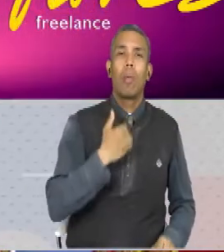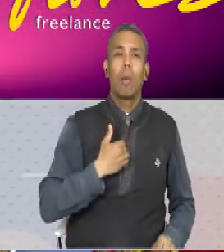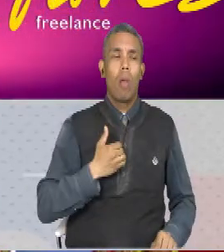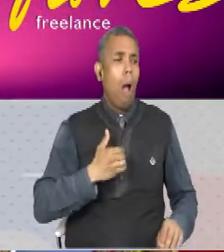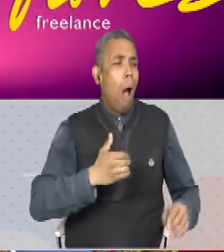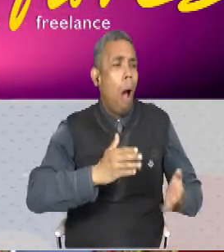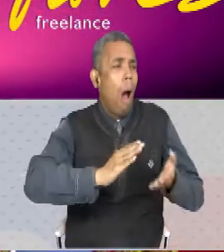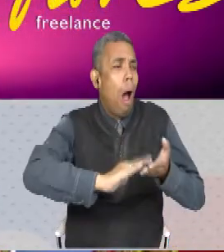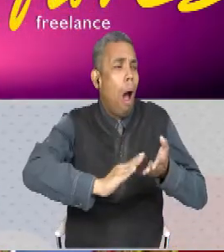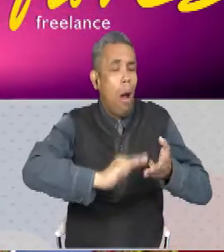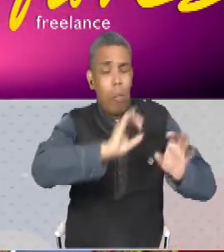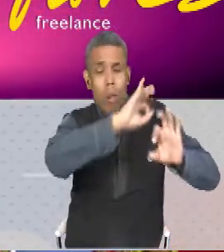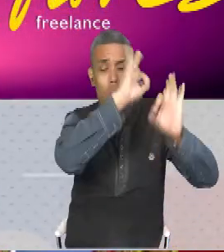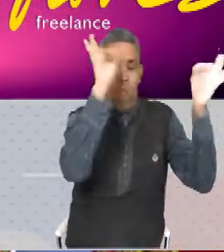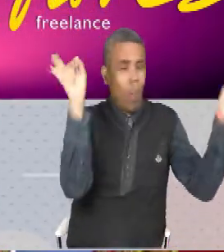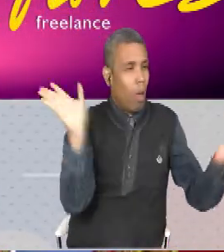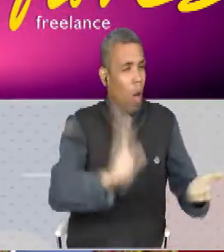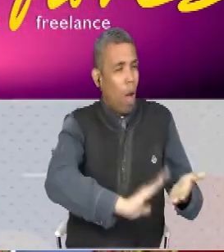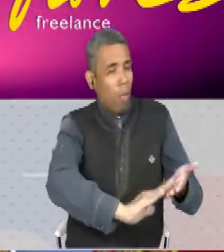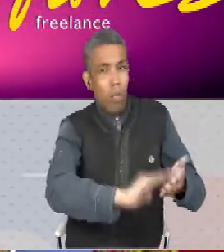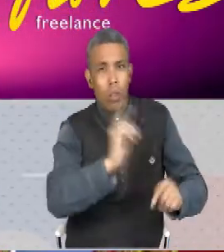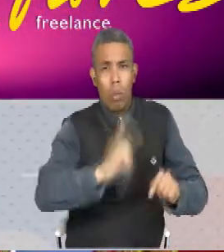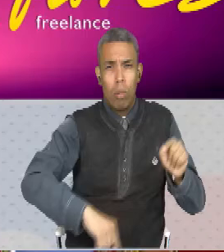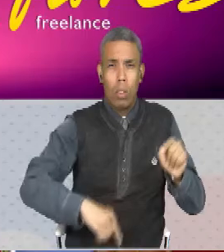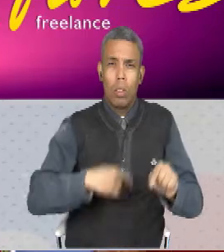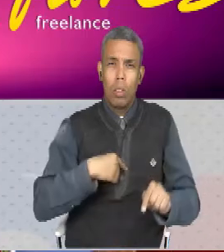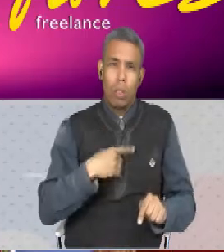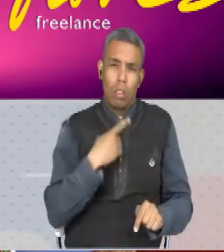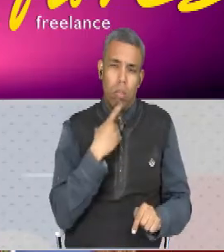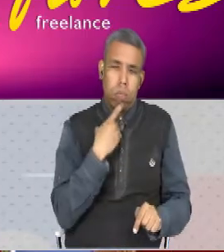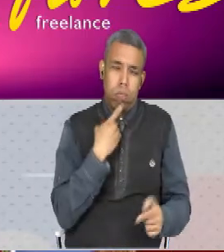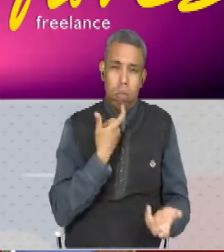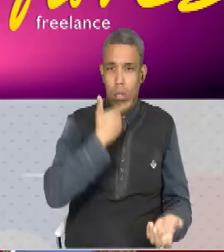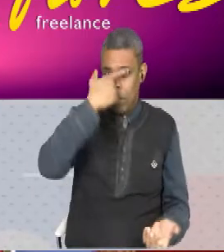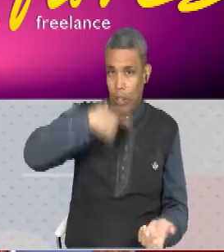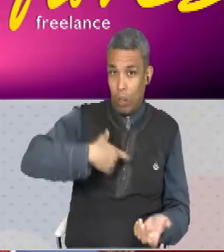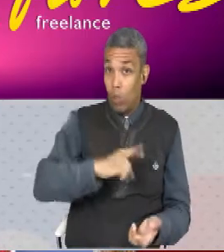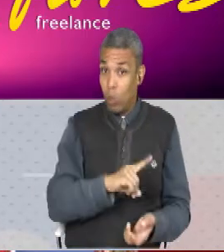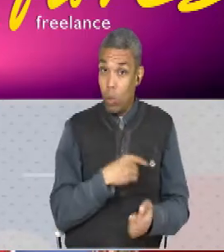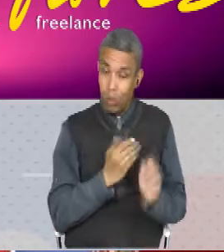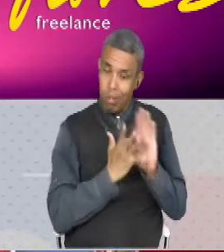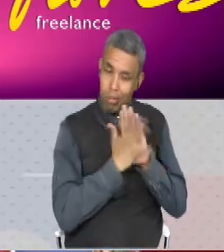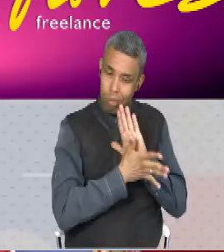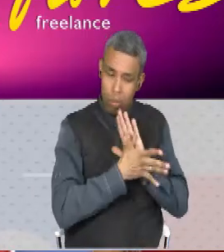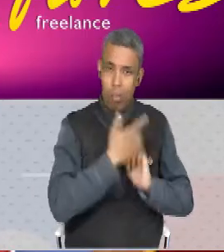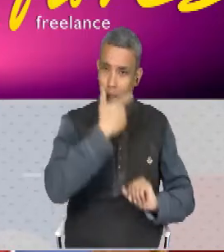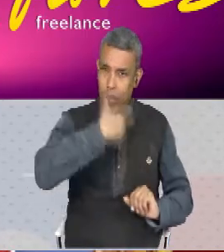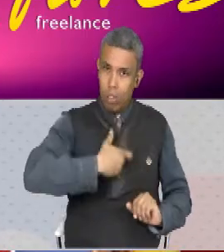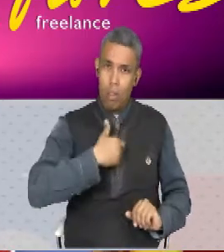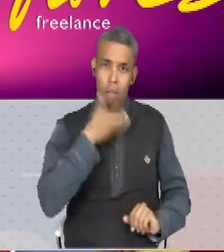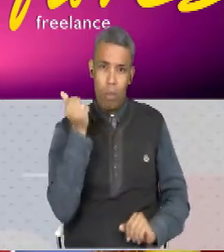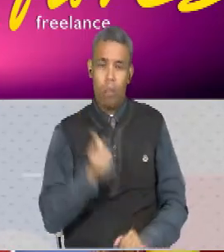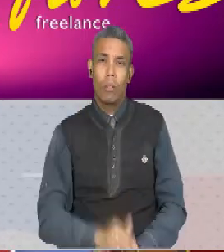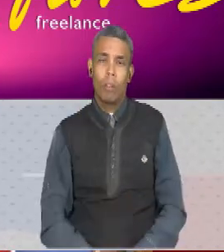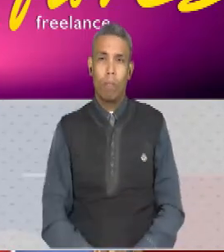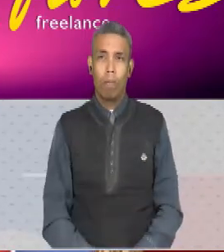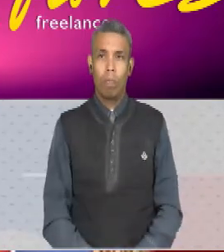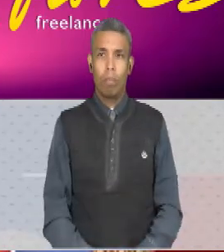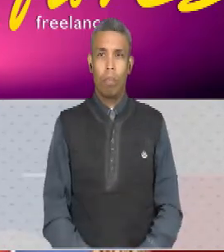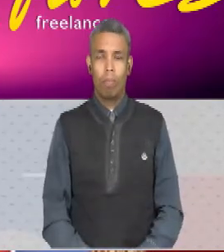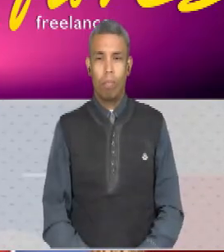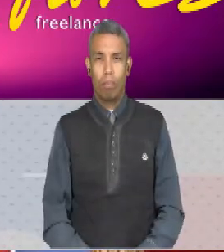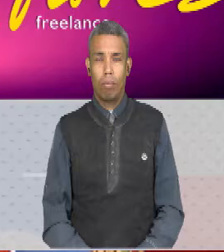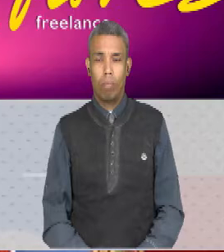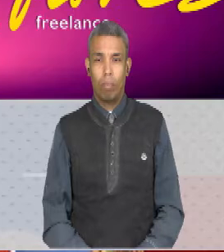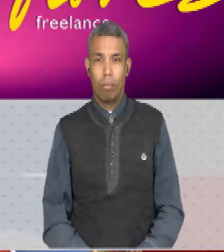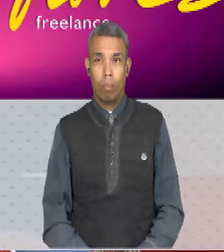cliente mañana, de respetar ese tiempo que le doy y entregarle el tiempo, el trabajo al día siguiente. Bueno, Omar, pero nuestros empresarios